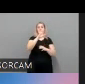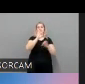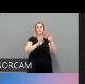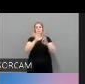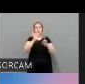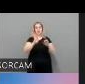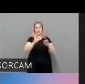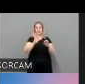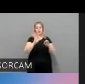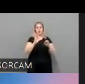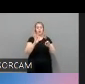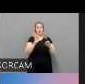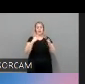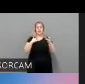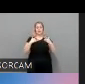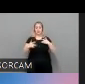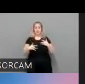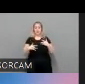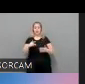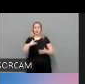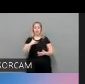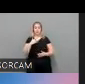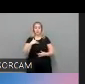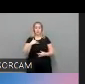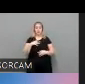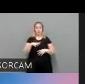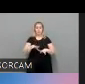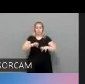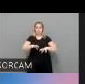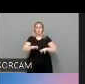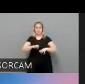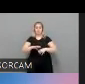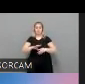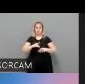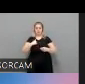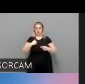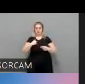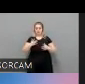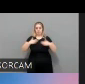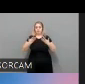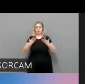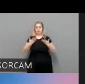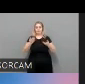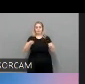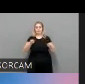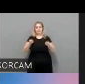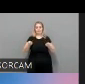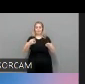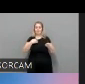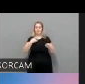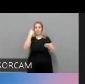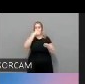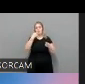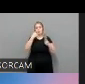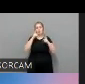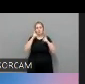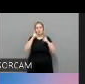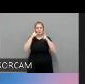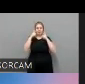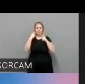entre la sintomatología hay sialorrea, contracciones rápidas, desorganizadas e impredecibles de los músculos faciales y